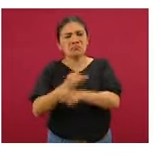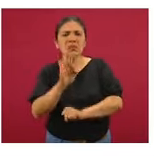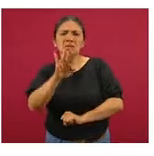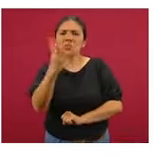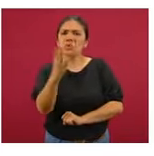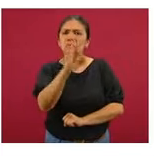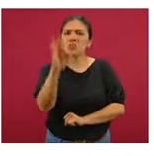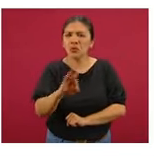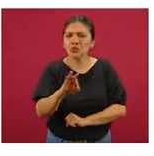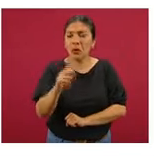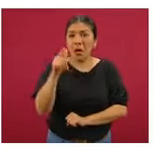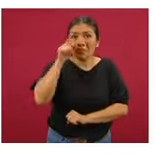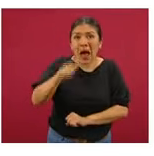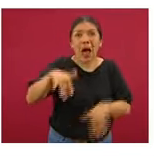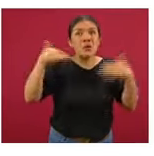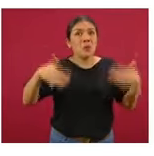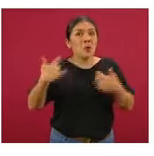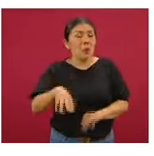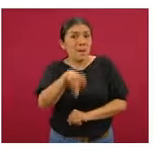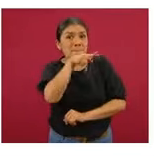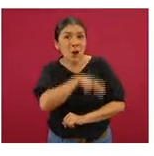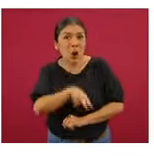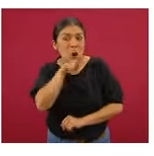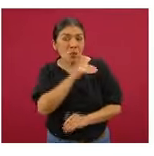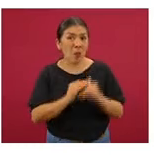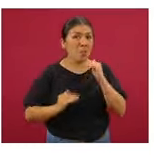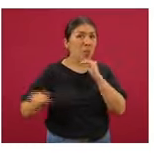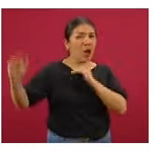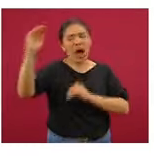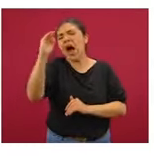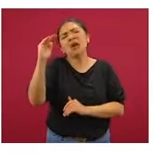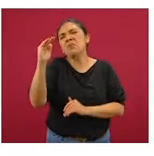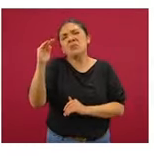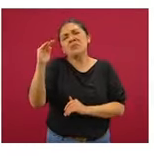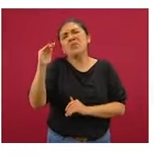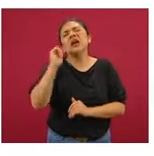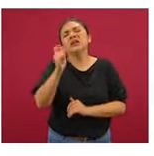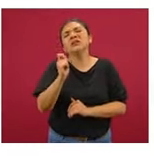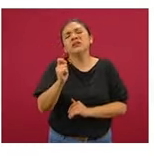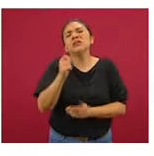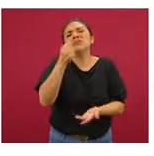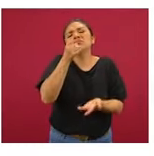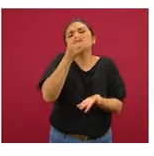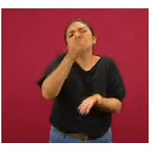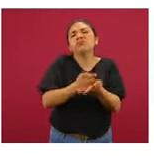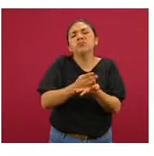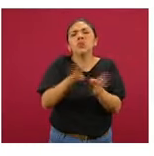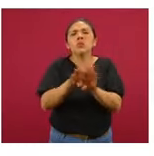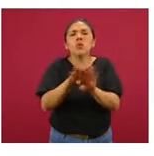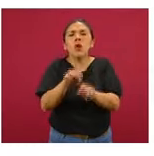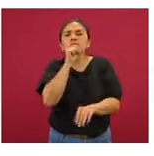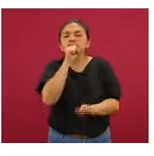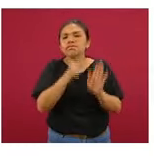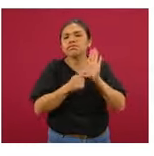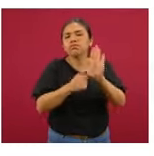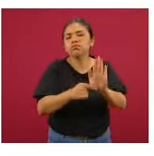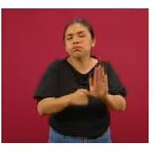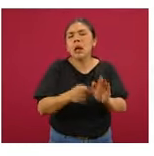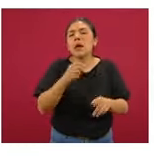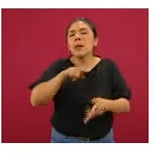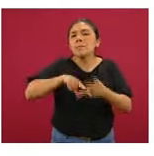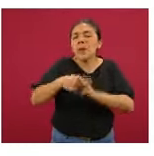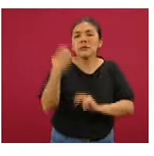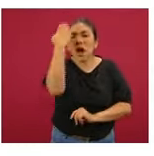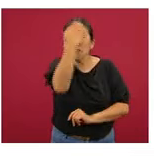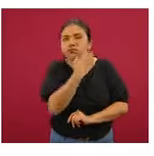no necesariamente quiere decir que hay un problema como tal, simple y llanamente es un indicador que se empieza a